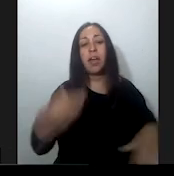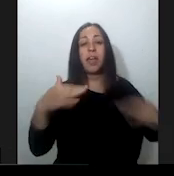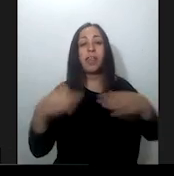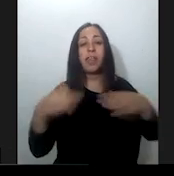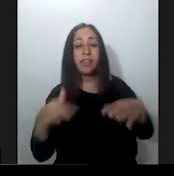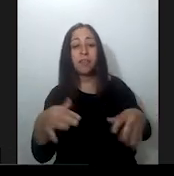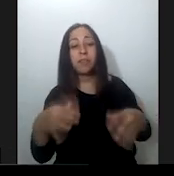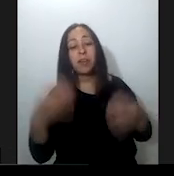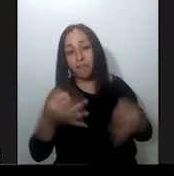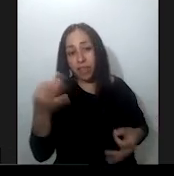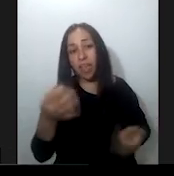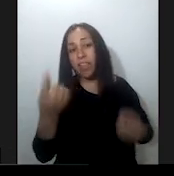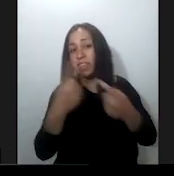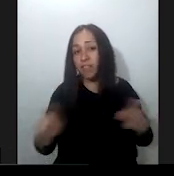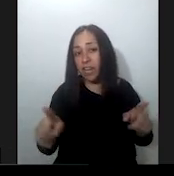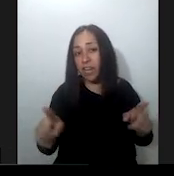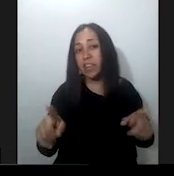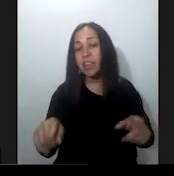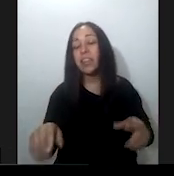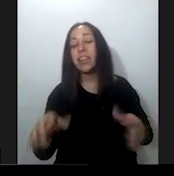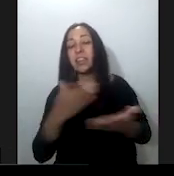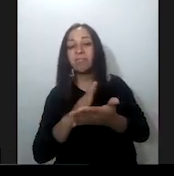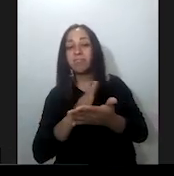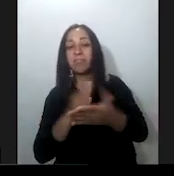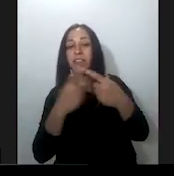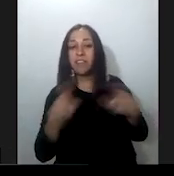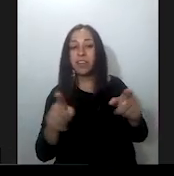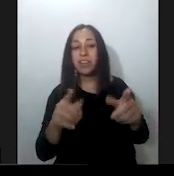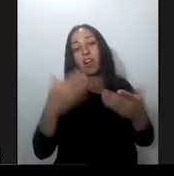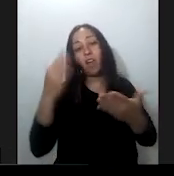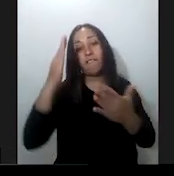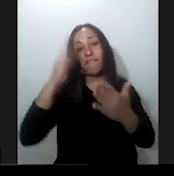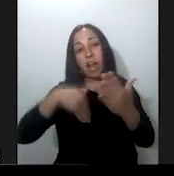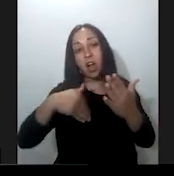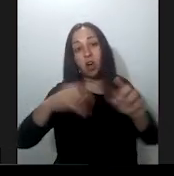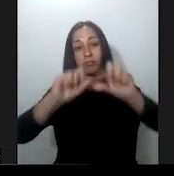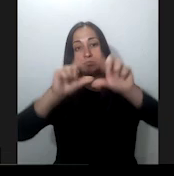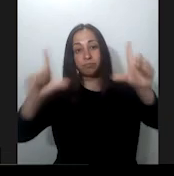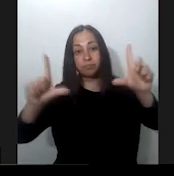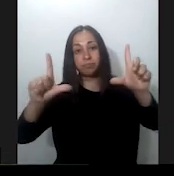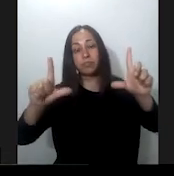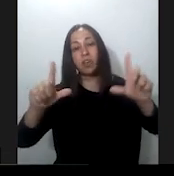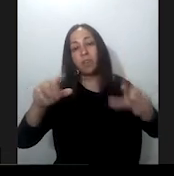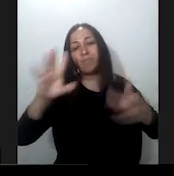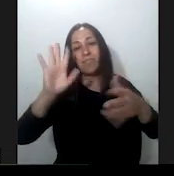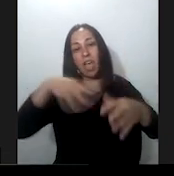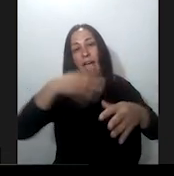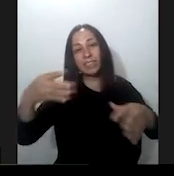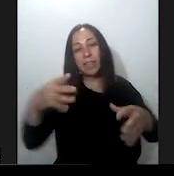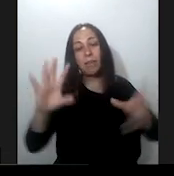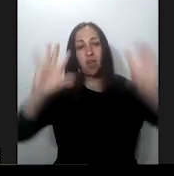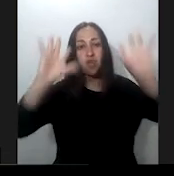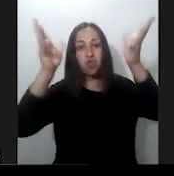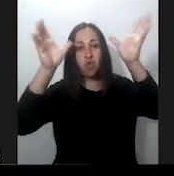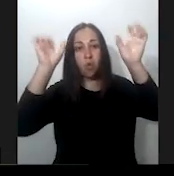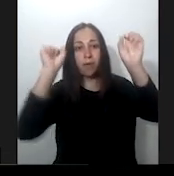personas, ¿sí? Es distinta la dinámica, es verdad, tiene otra interfaz, así que vamos a crear un documento en blanco. Y bueno,